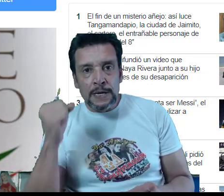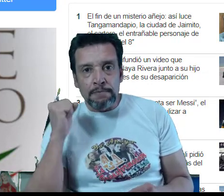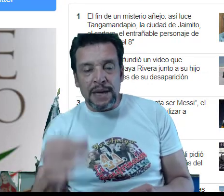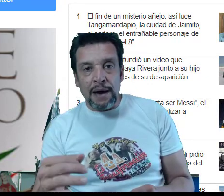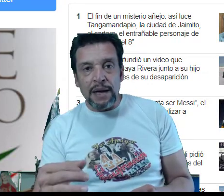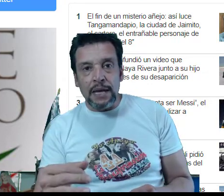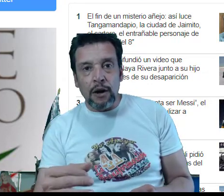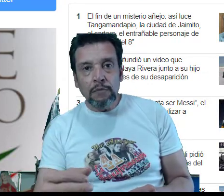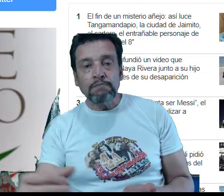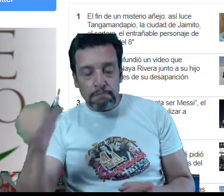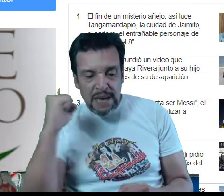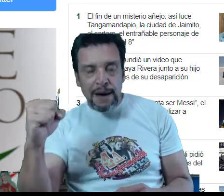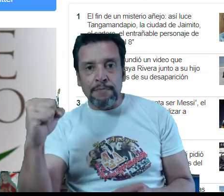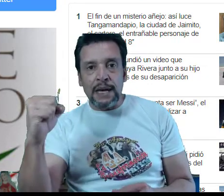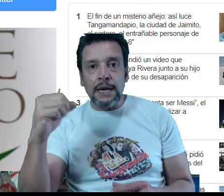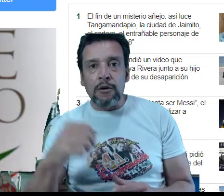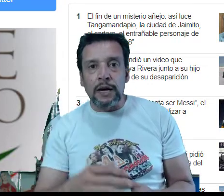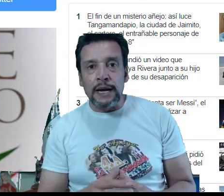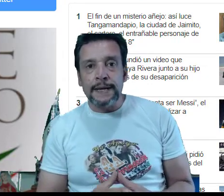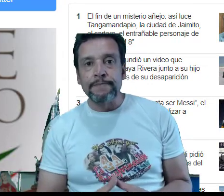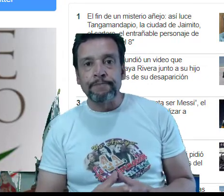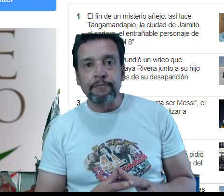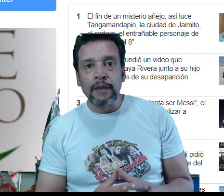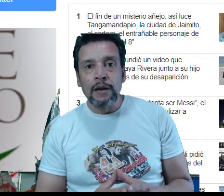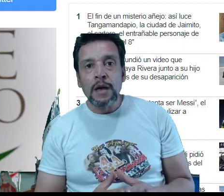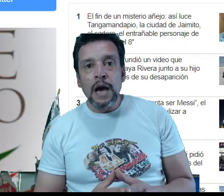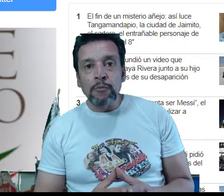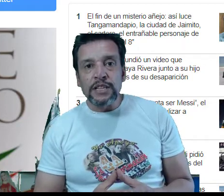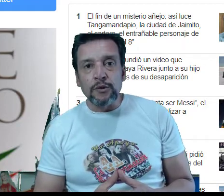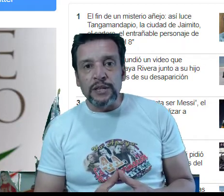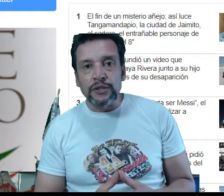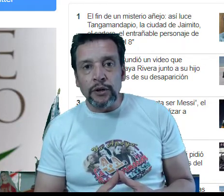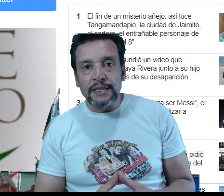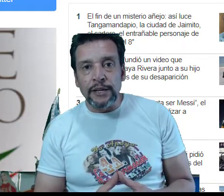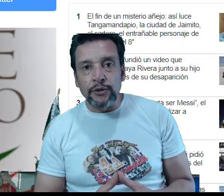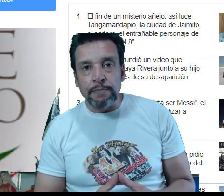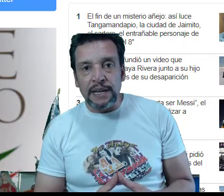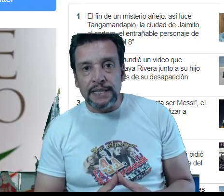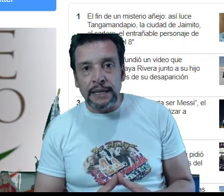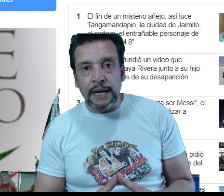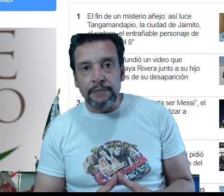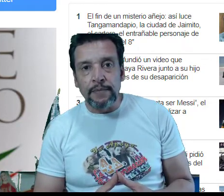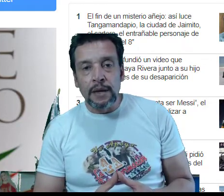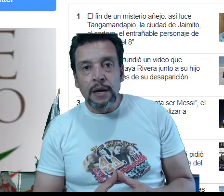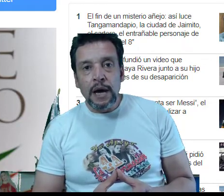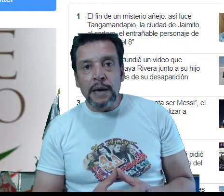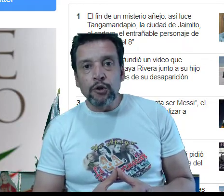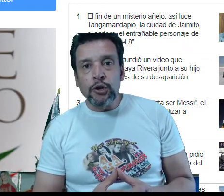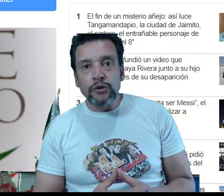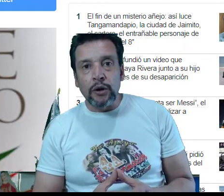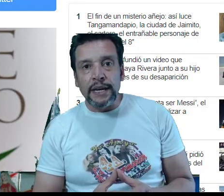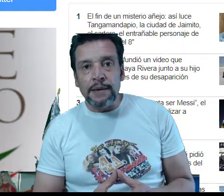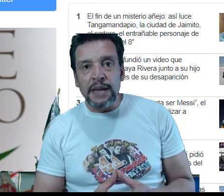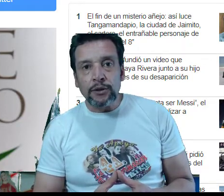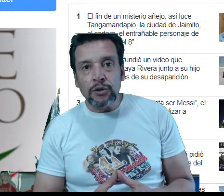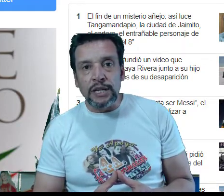México, viva México, viva México, caray! Hay muchas cuestiones que nos representan, hay